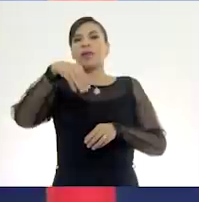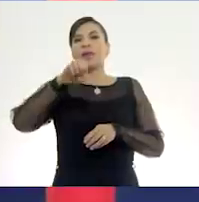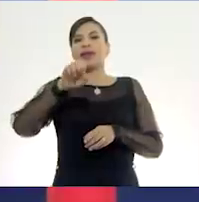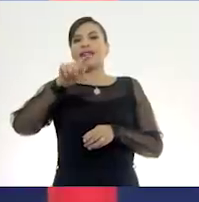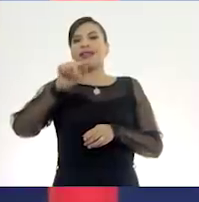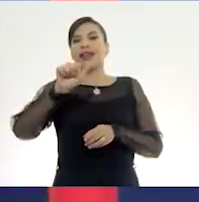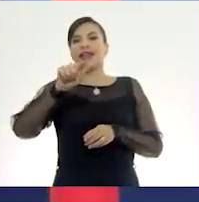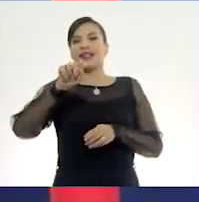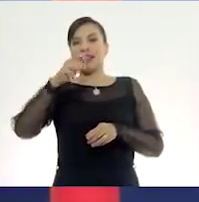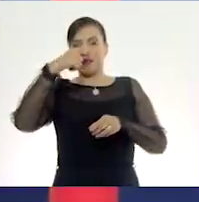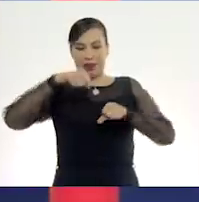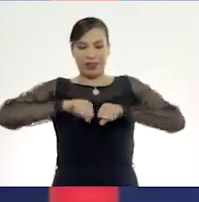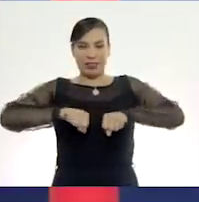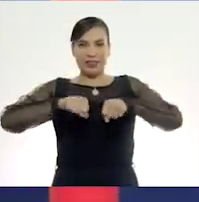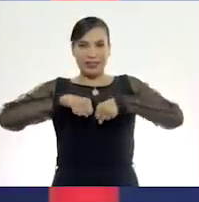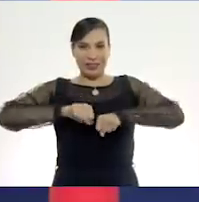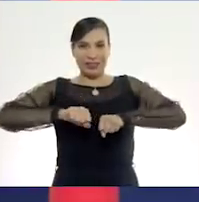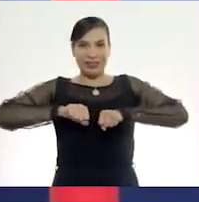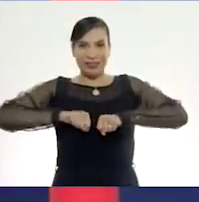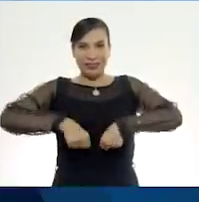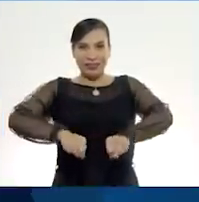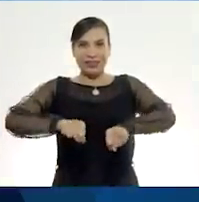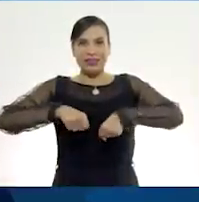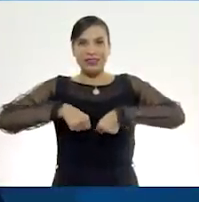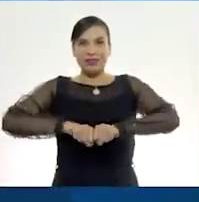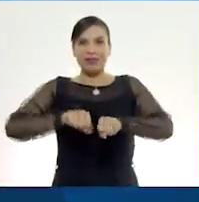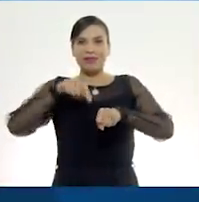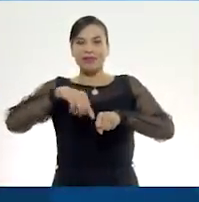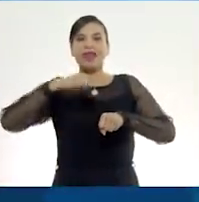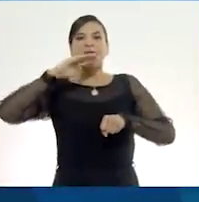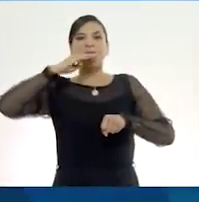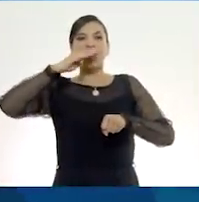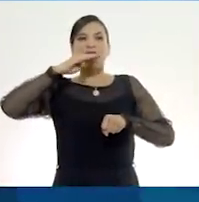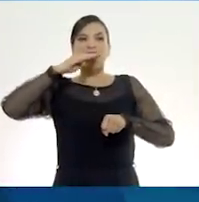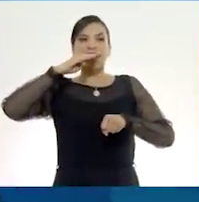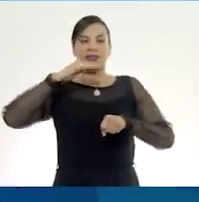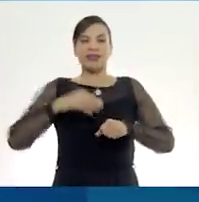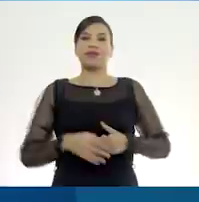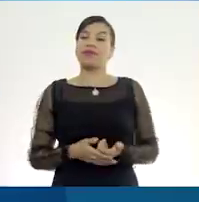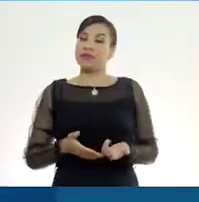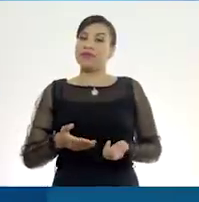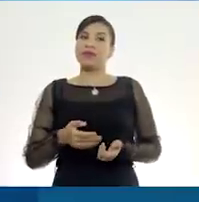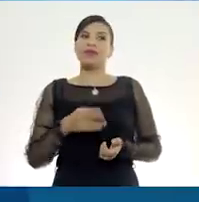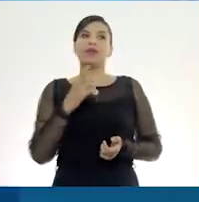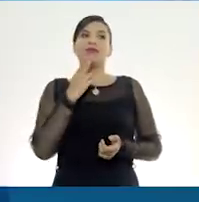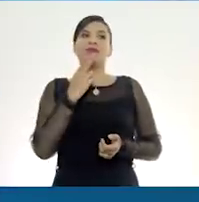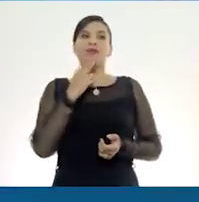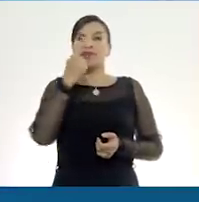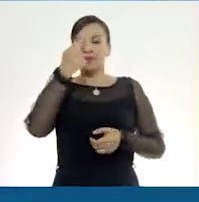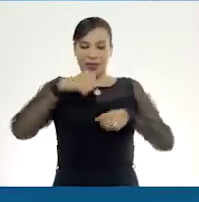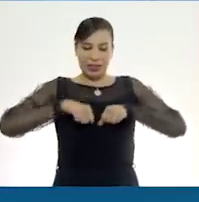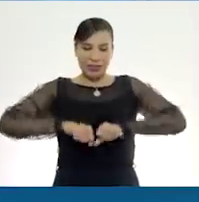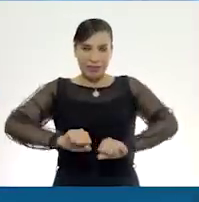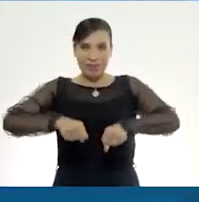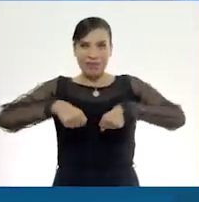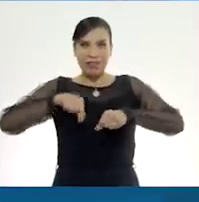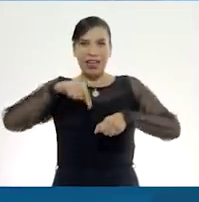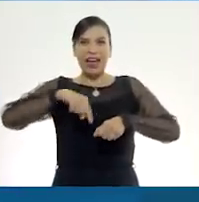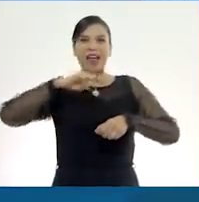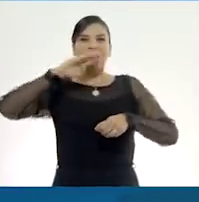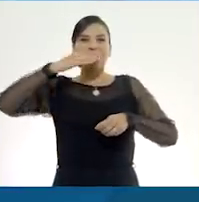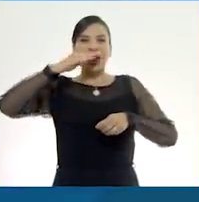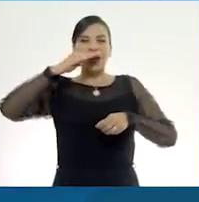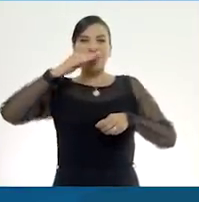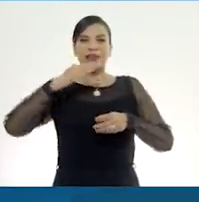para... Moler el maíz. Está utilizando un metate. Lo utiliza para moler el maíz.